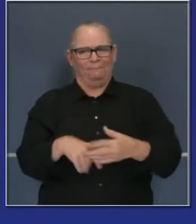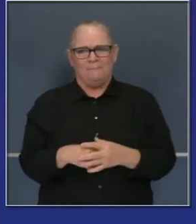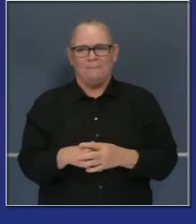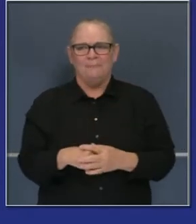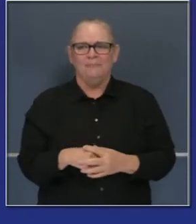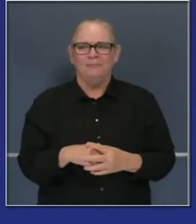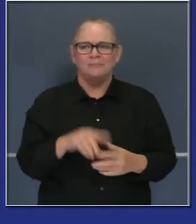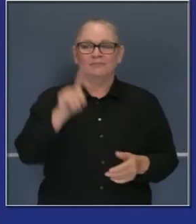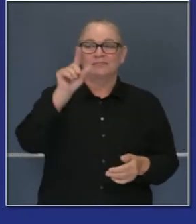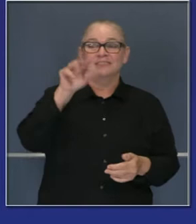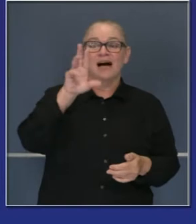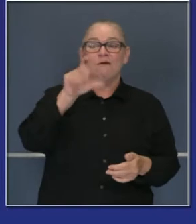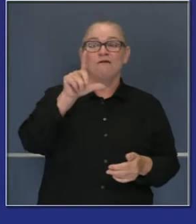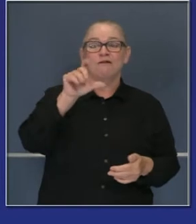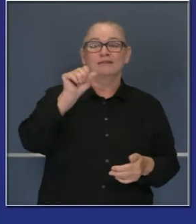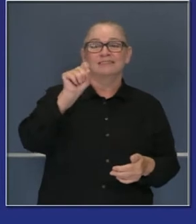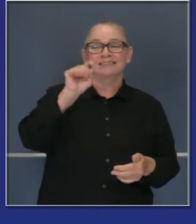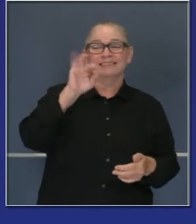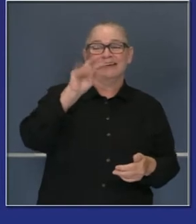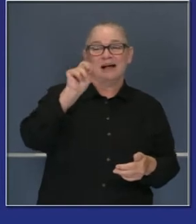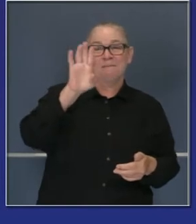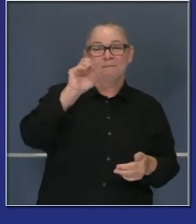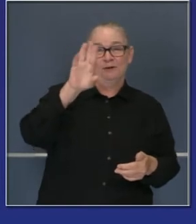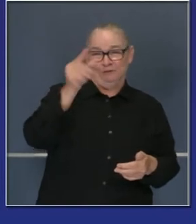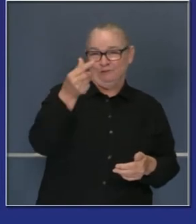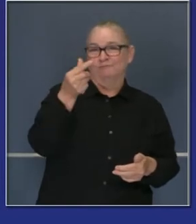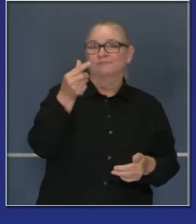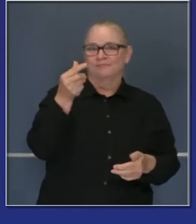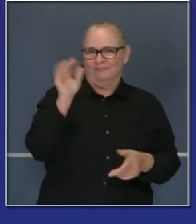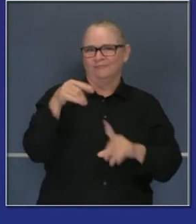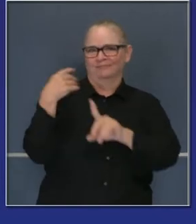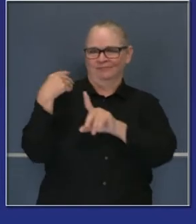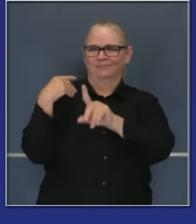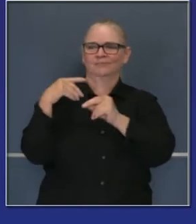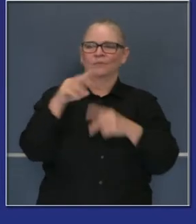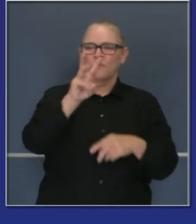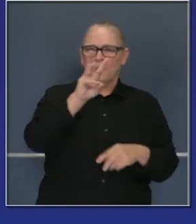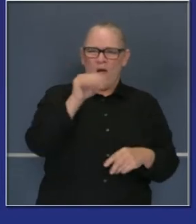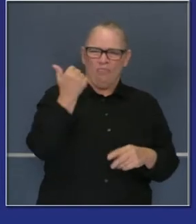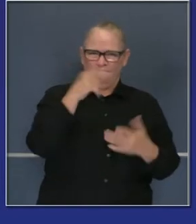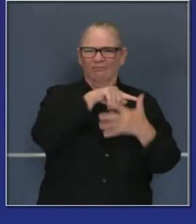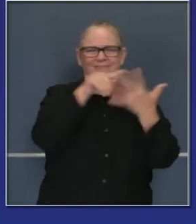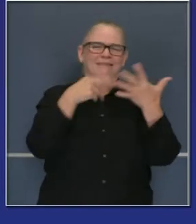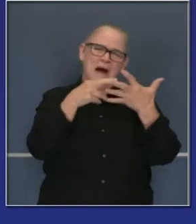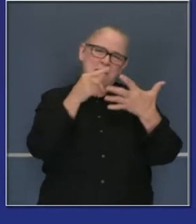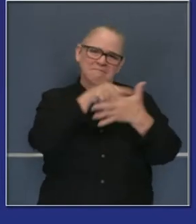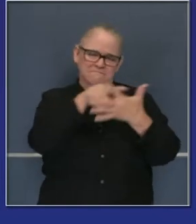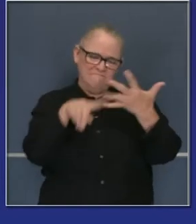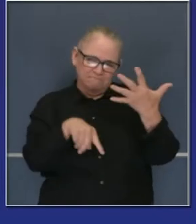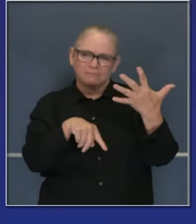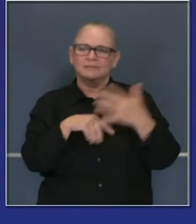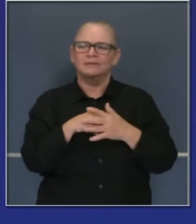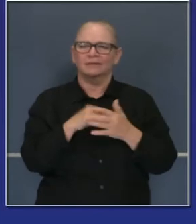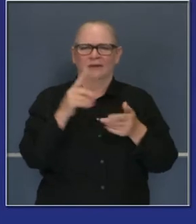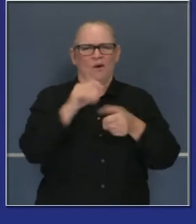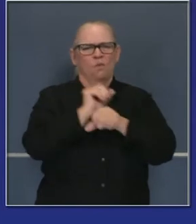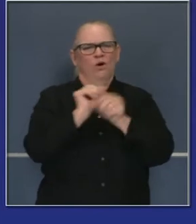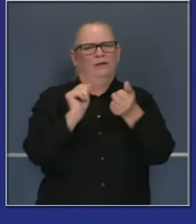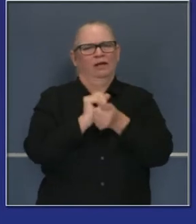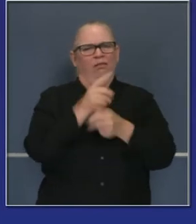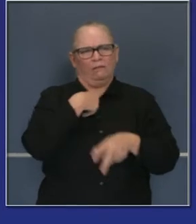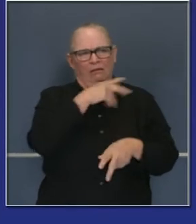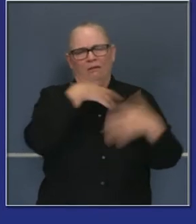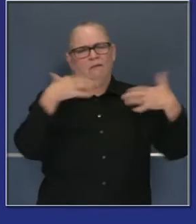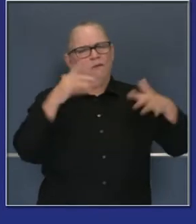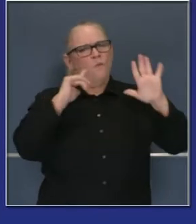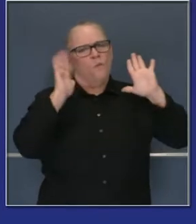steinberg y el supervisor mark ridley-thomas que ambos han apoyado mucho estoy representando pues ese grupo de trabajo al tratar